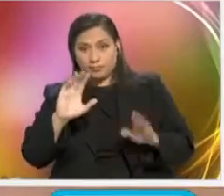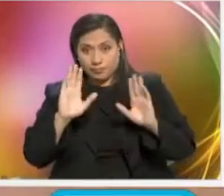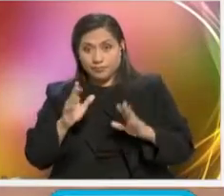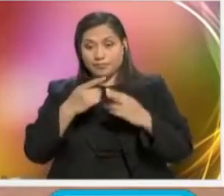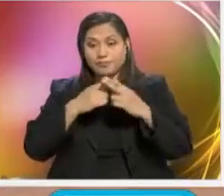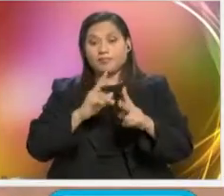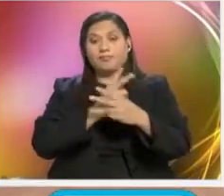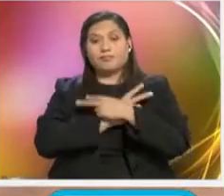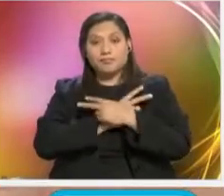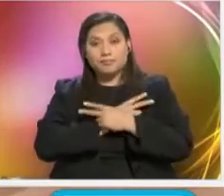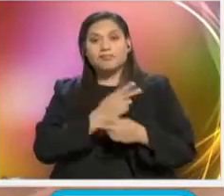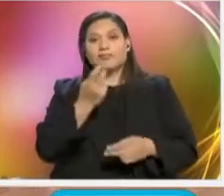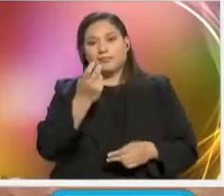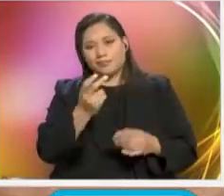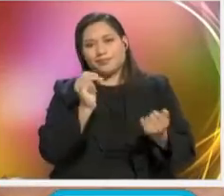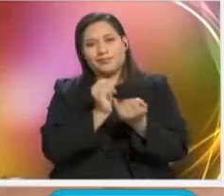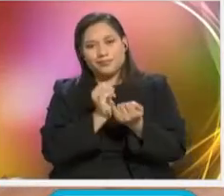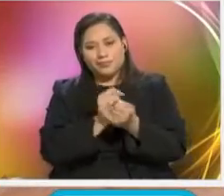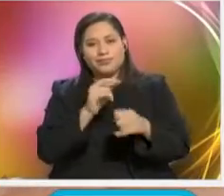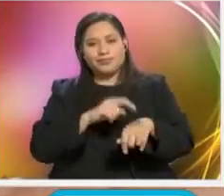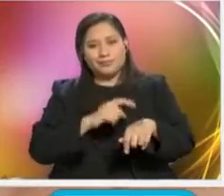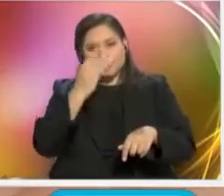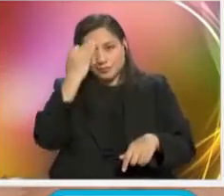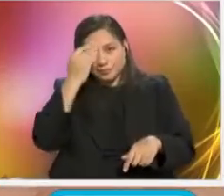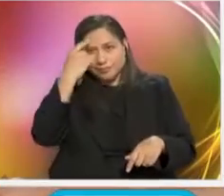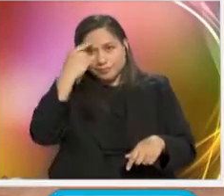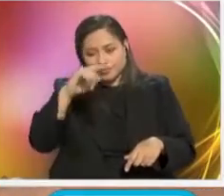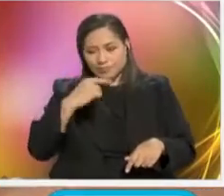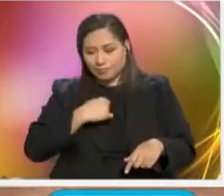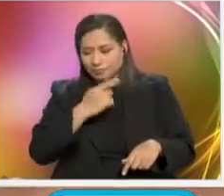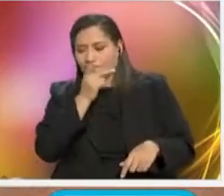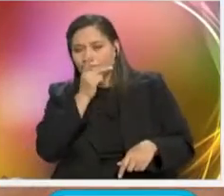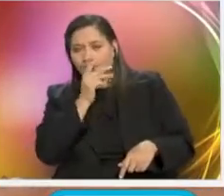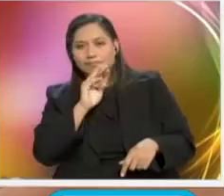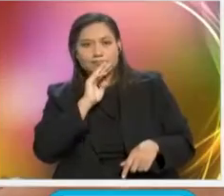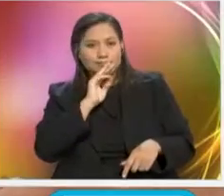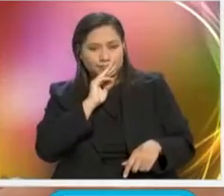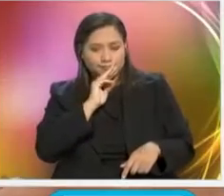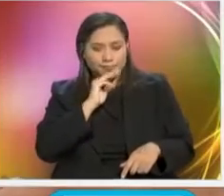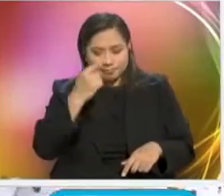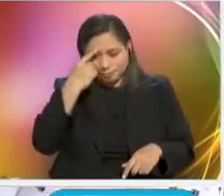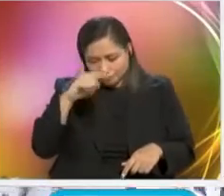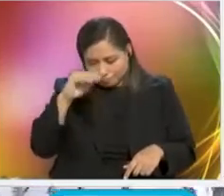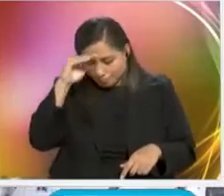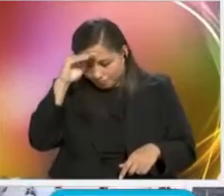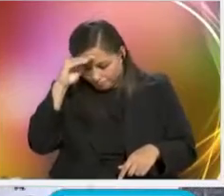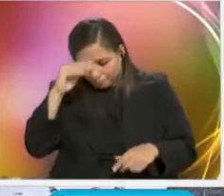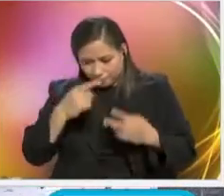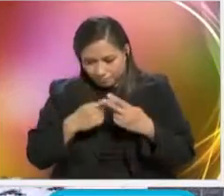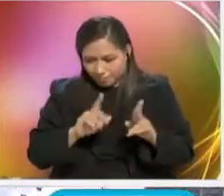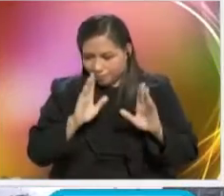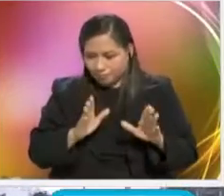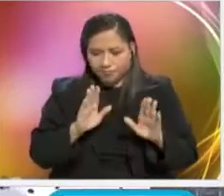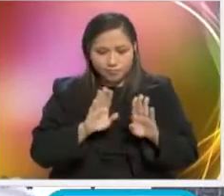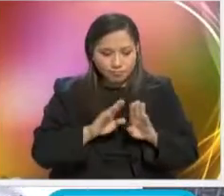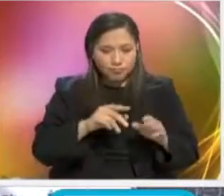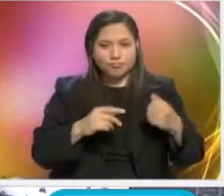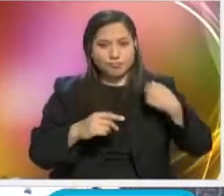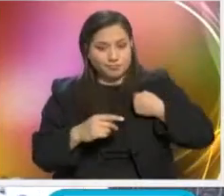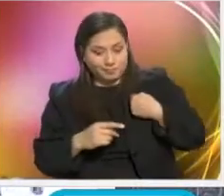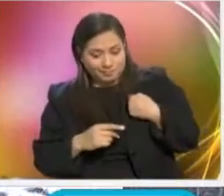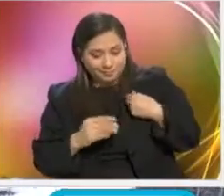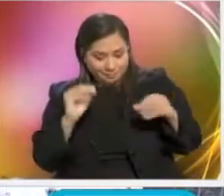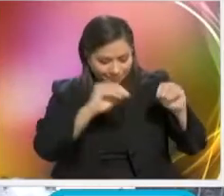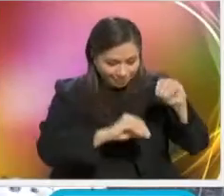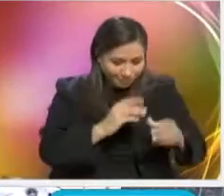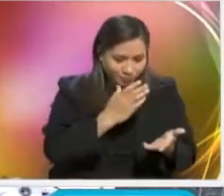las vacaciones y con esto también el tiempo para que tenemos los padres de familia para empezar ya a armar las mochilas, ¿no?